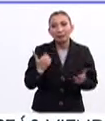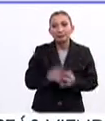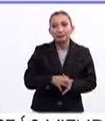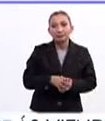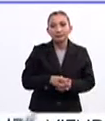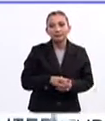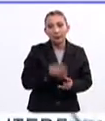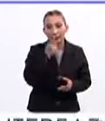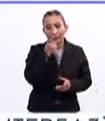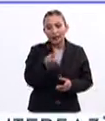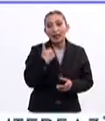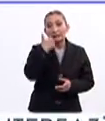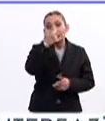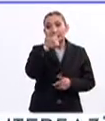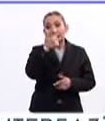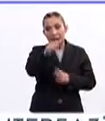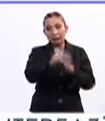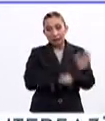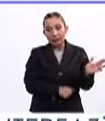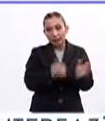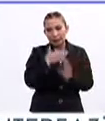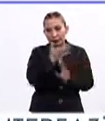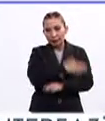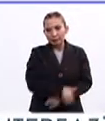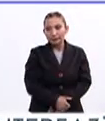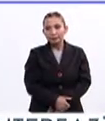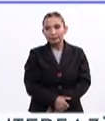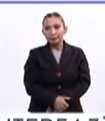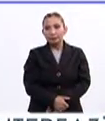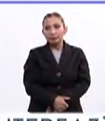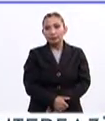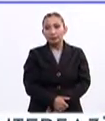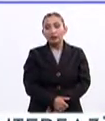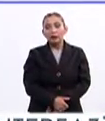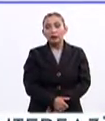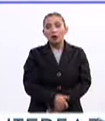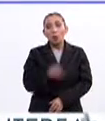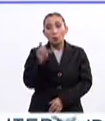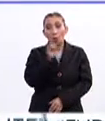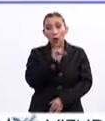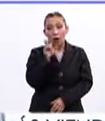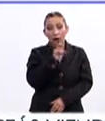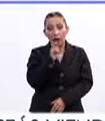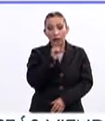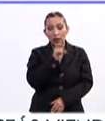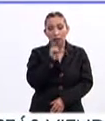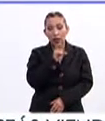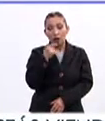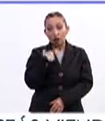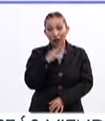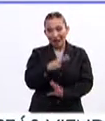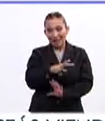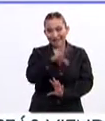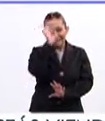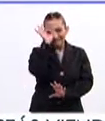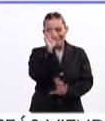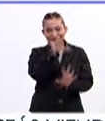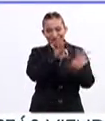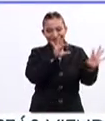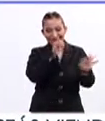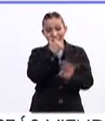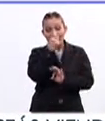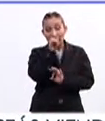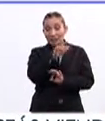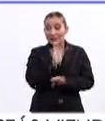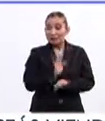antelación. Como les dije, fueron 6 meses antes. En el momento de la selección, pues fue